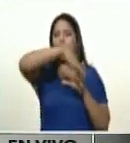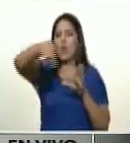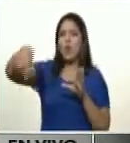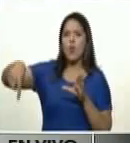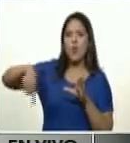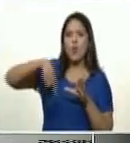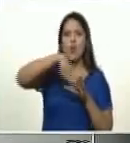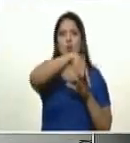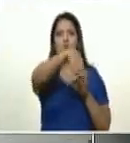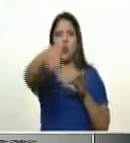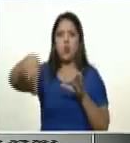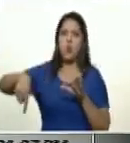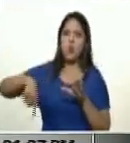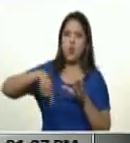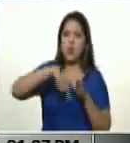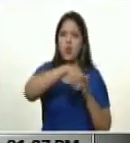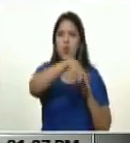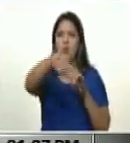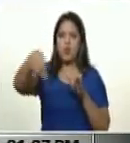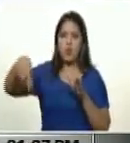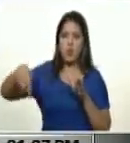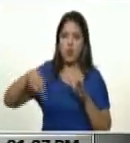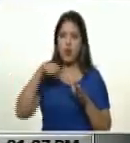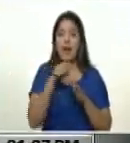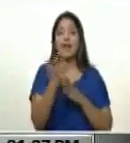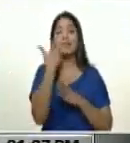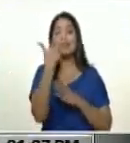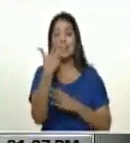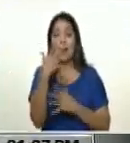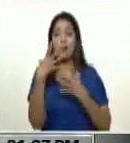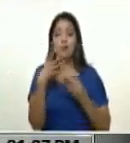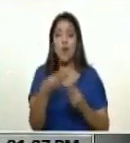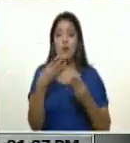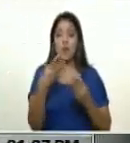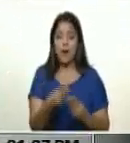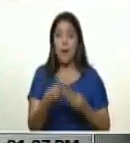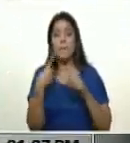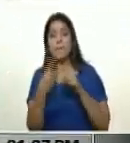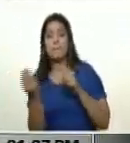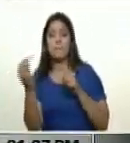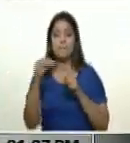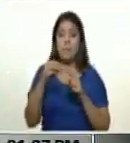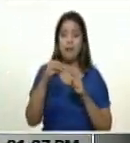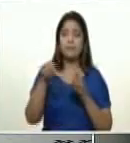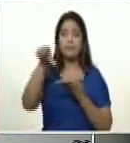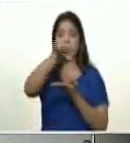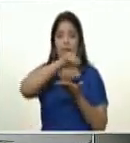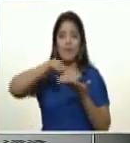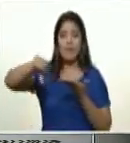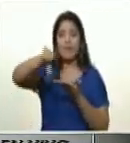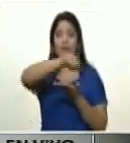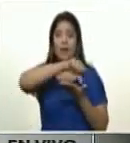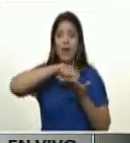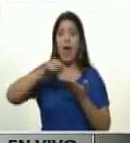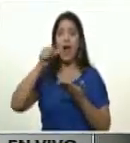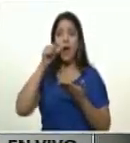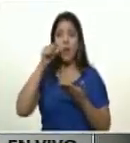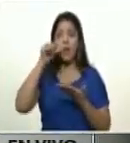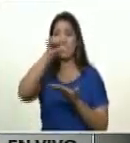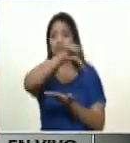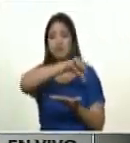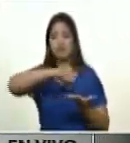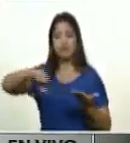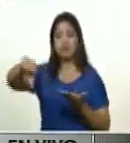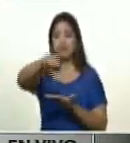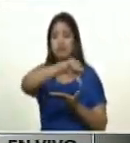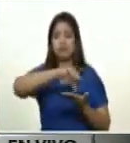la arcilla queda a una granulometría de 3 milímetros. Se le agrega melaza y agua y se forma un